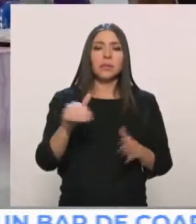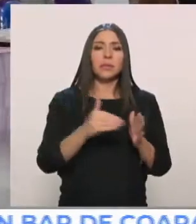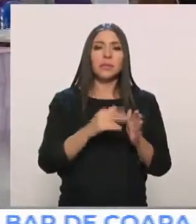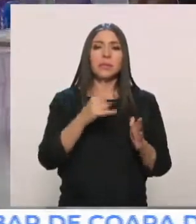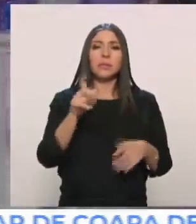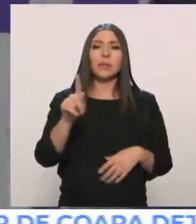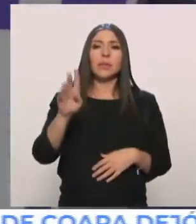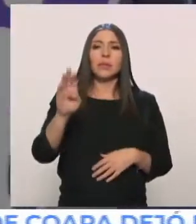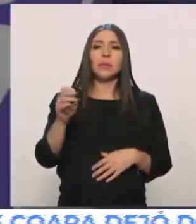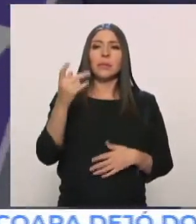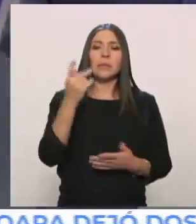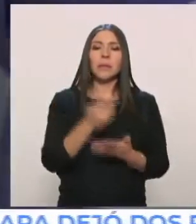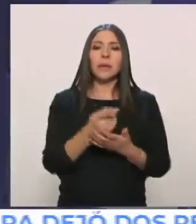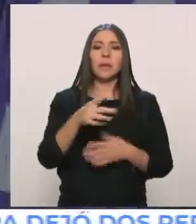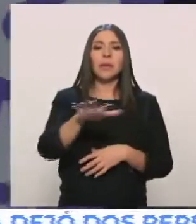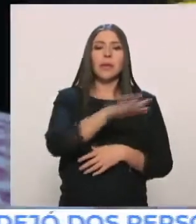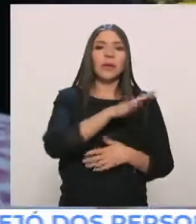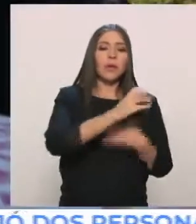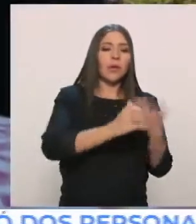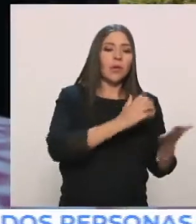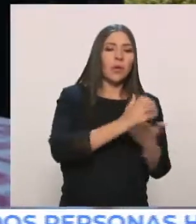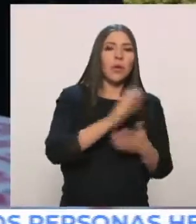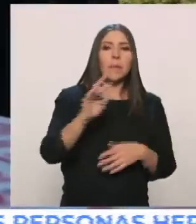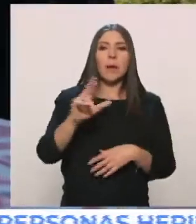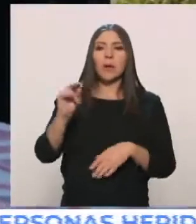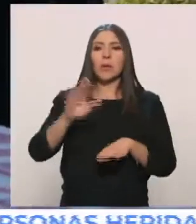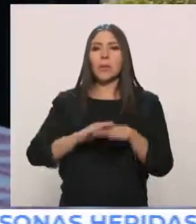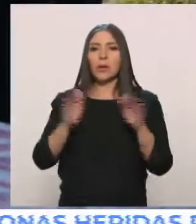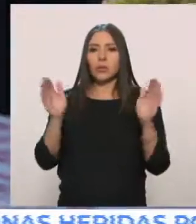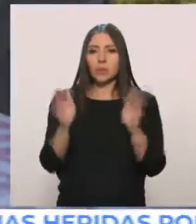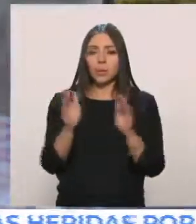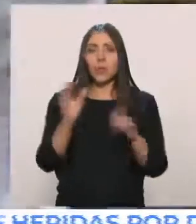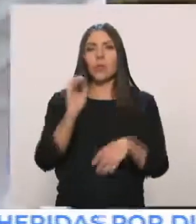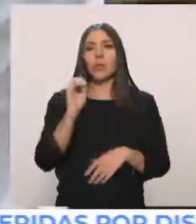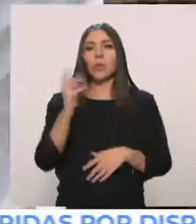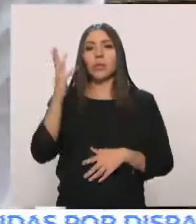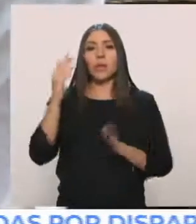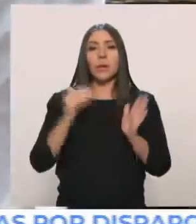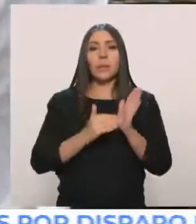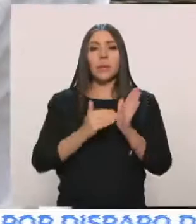246.279 pesos para las colonias o barrios más pequeños y de hasta